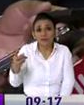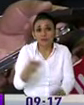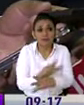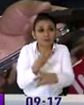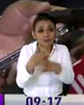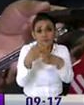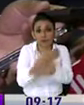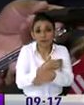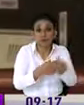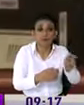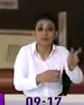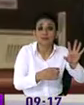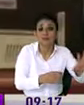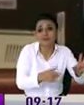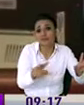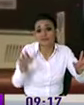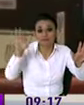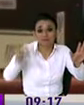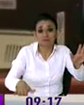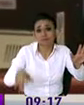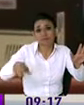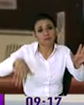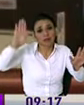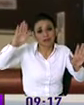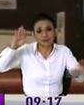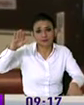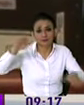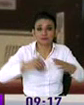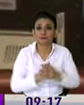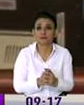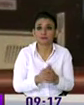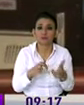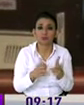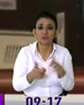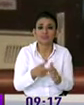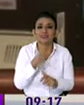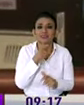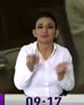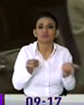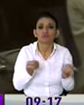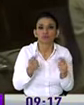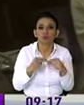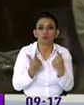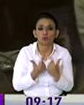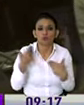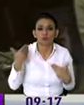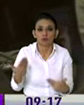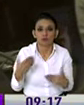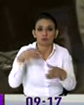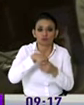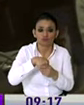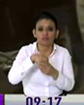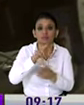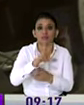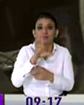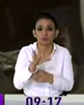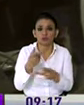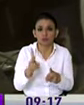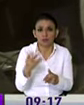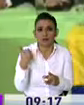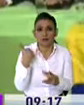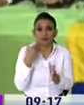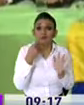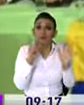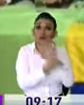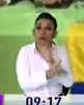es más que 27. Y la pugna interna al parecer se centra en quién se queda con el movimiento. Dentro de país ya existe un expediente abierto en contra